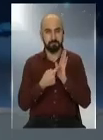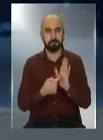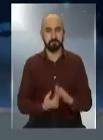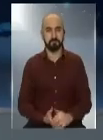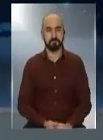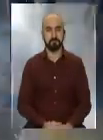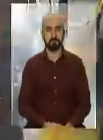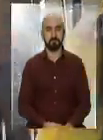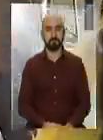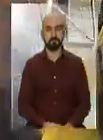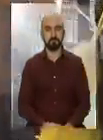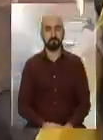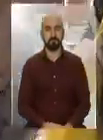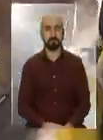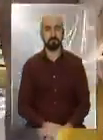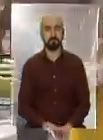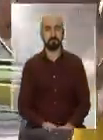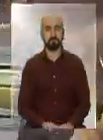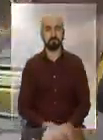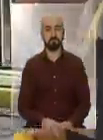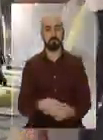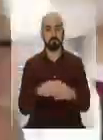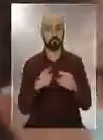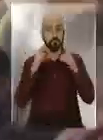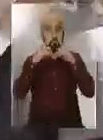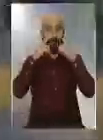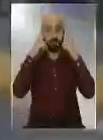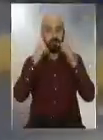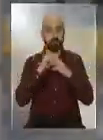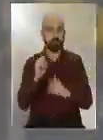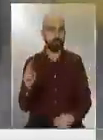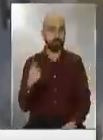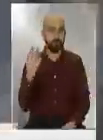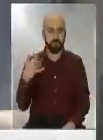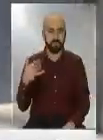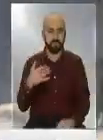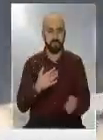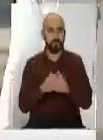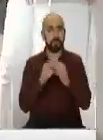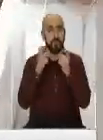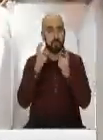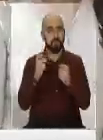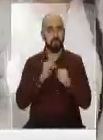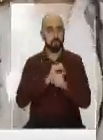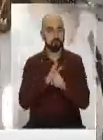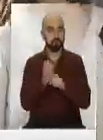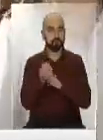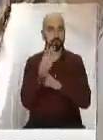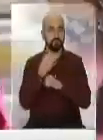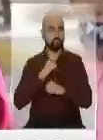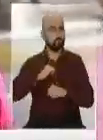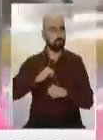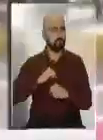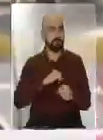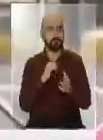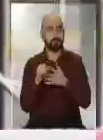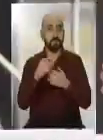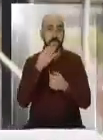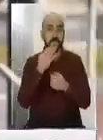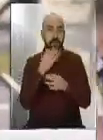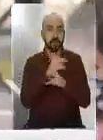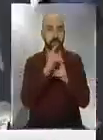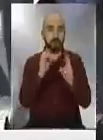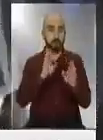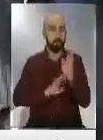Navarro. Las mascarillas son claves para el control de la pandemia y evitar los contagios. Y es también un elemento